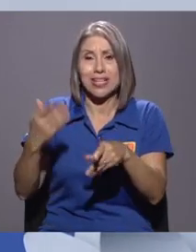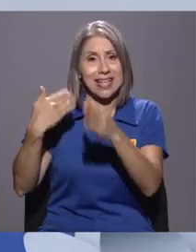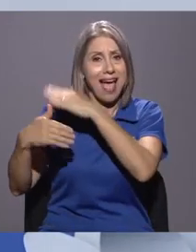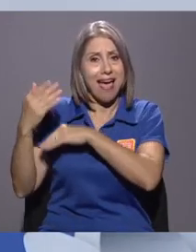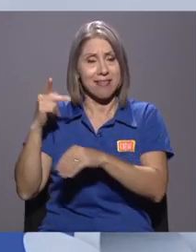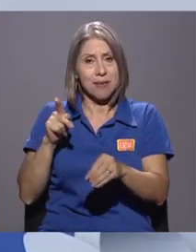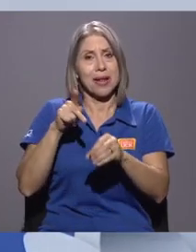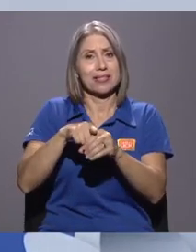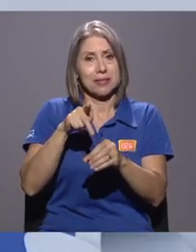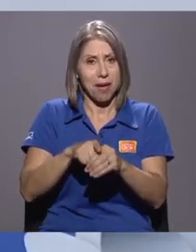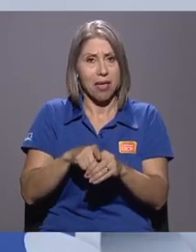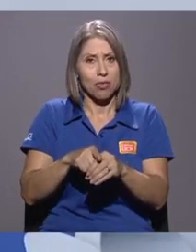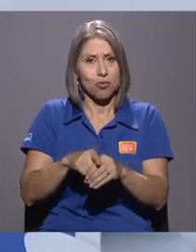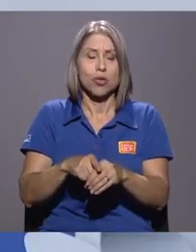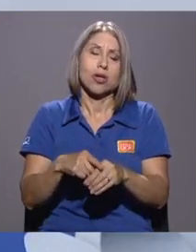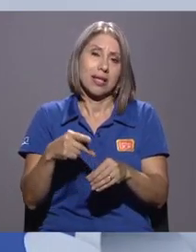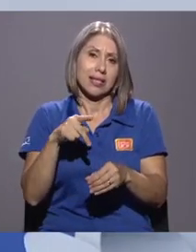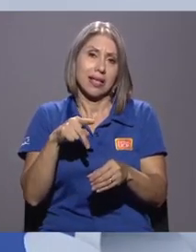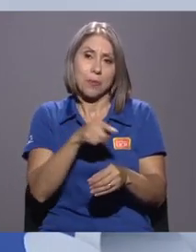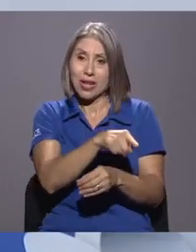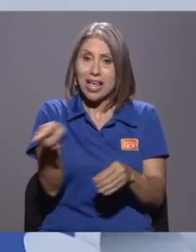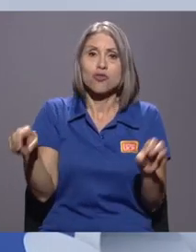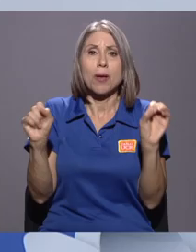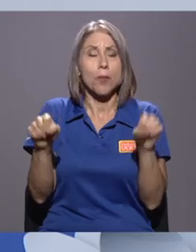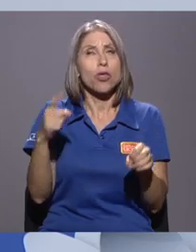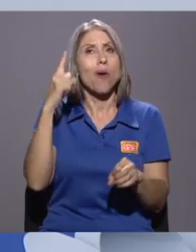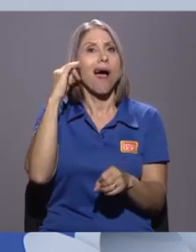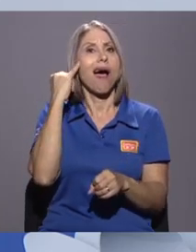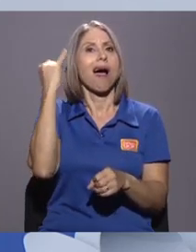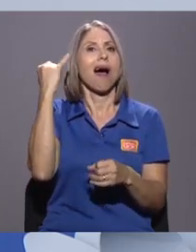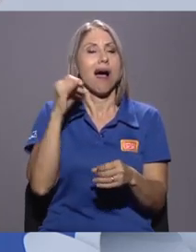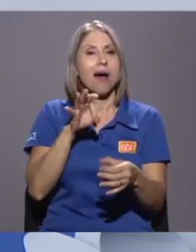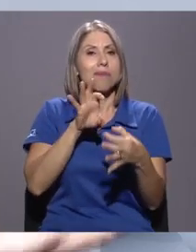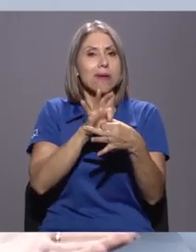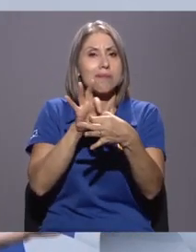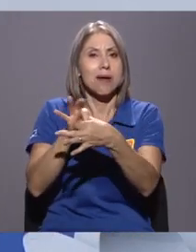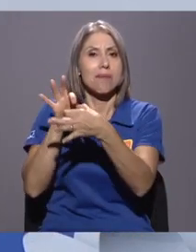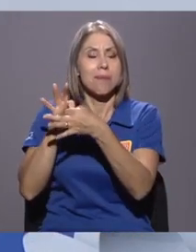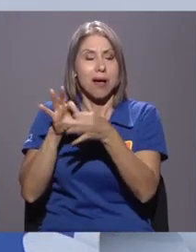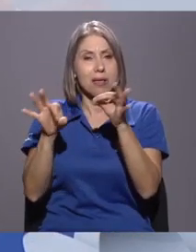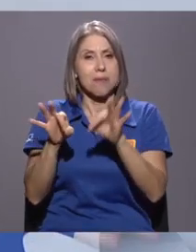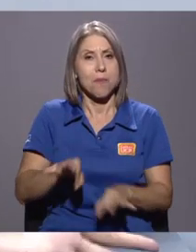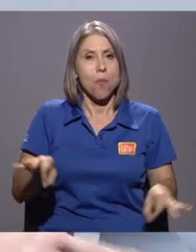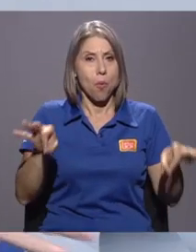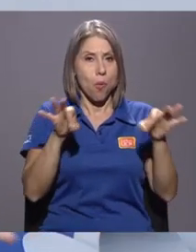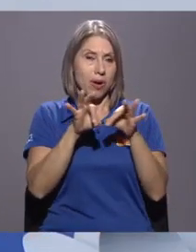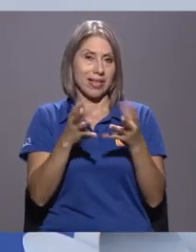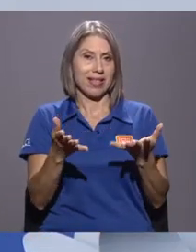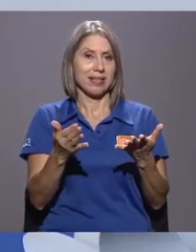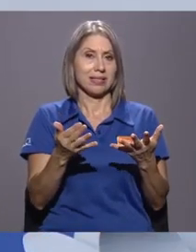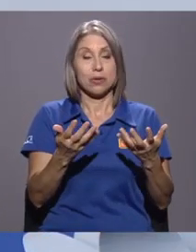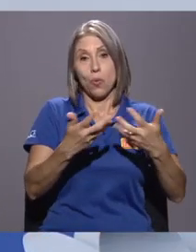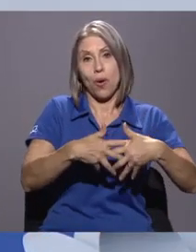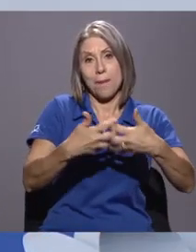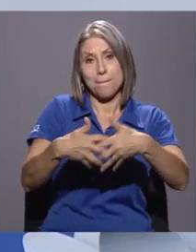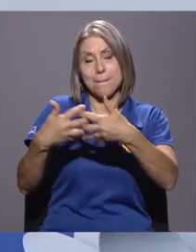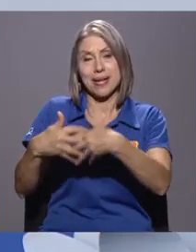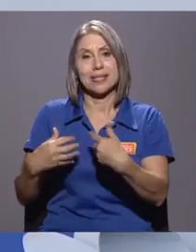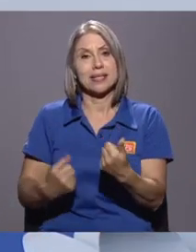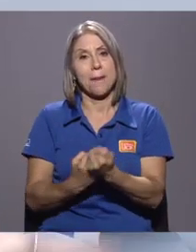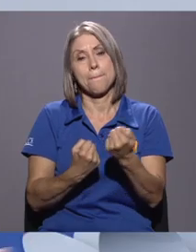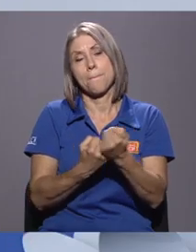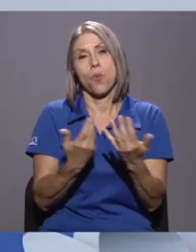ha dado en principio mucha oportunidad de alianzas estratégicas o de empresas apoyan digamos algunas